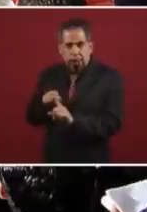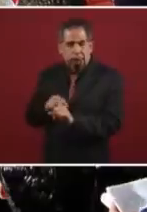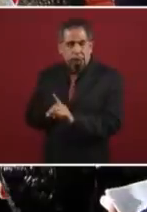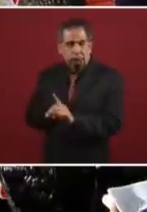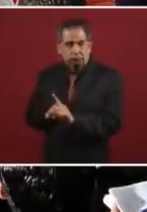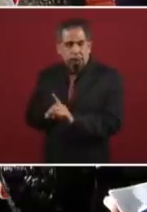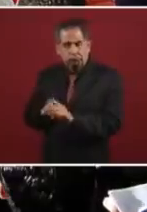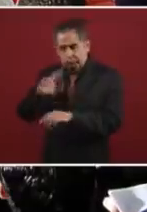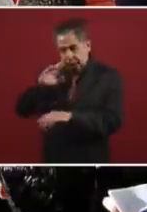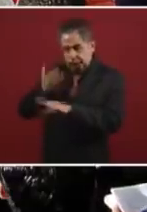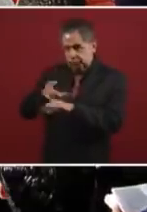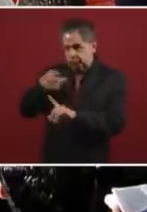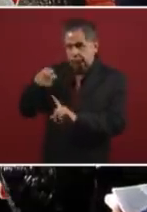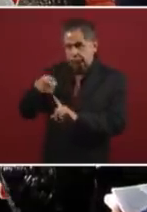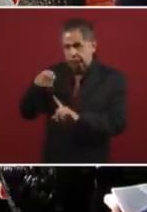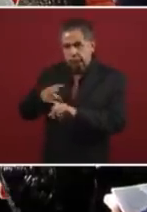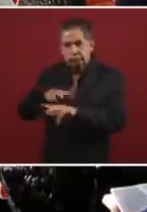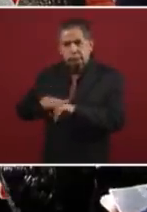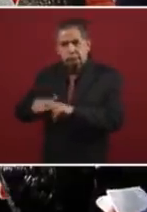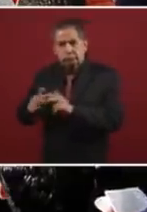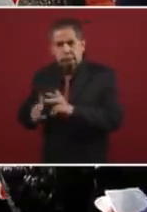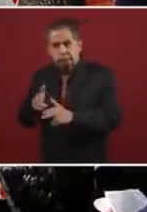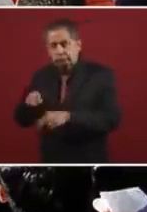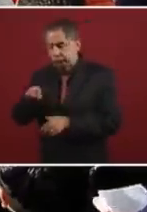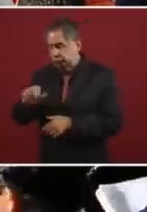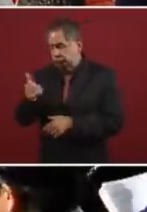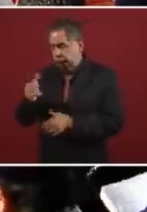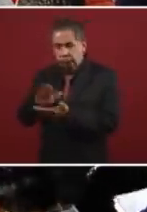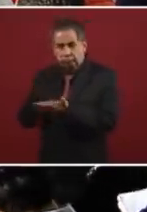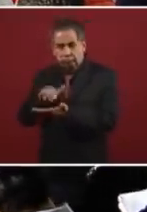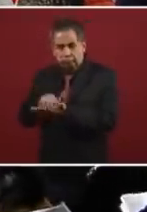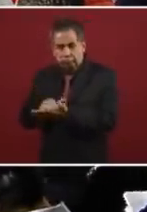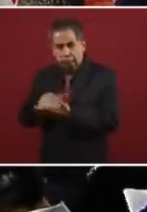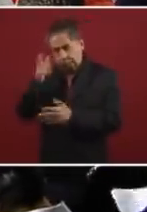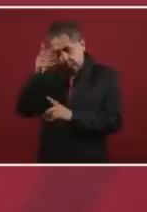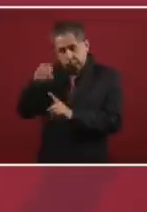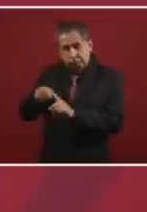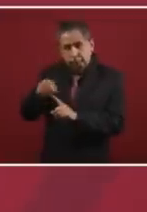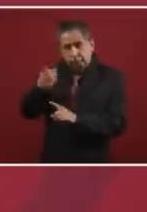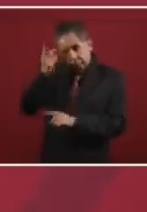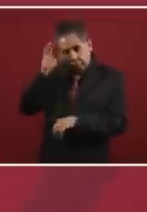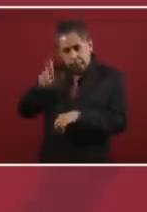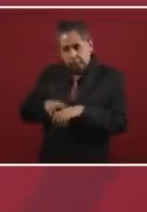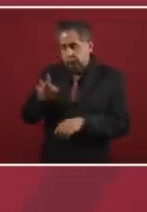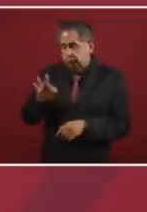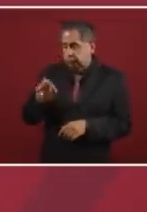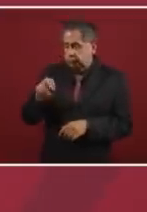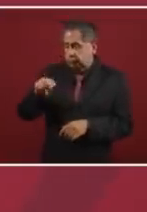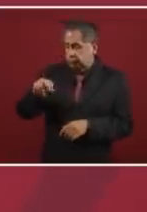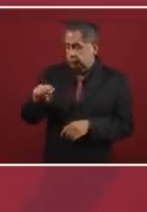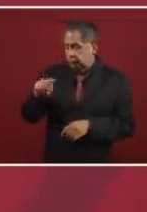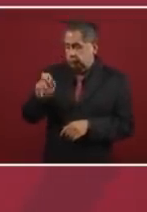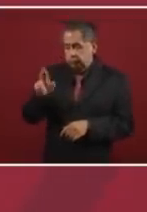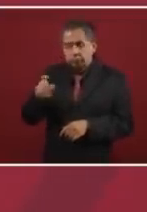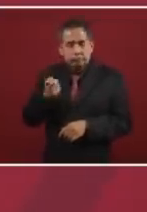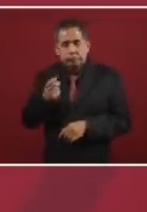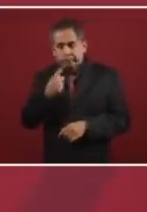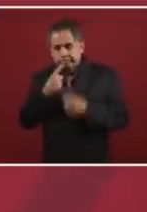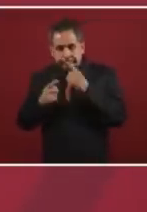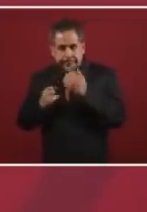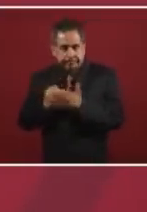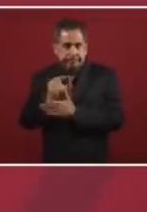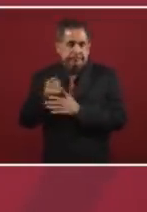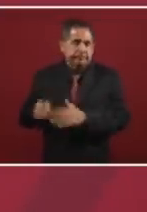el responsable del tren maya es el director de fonatur así se decidió